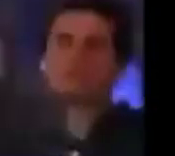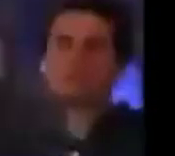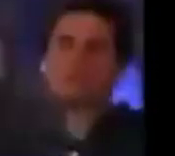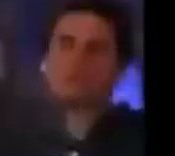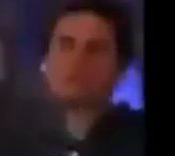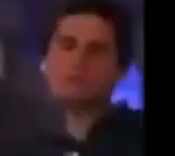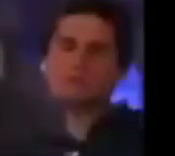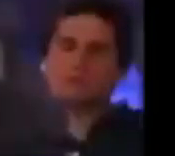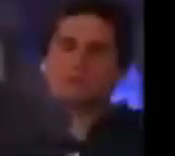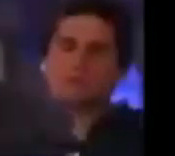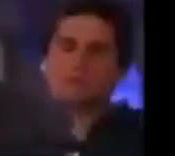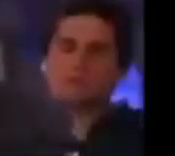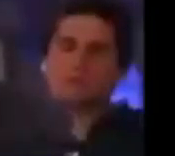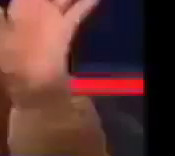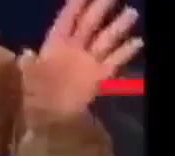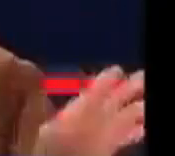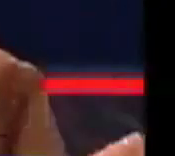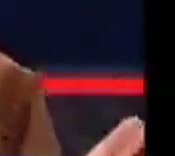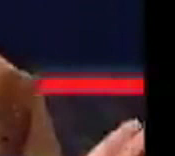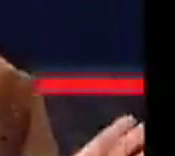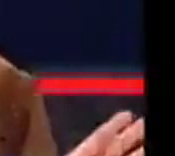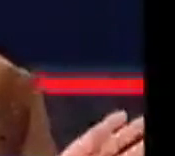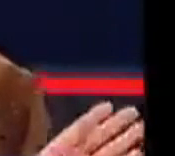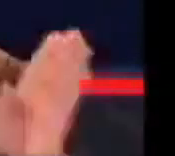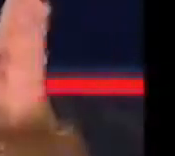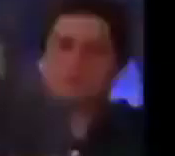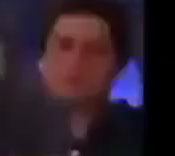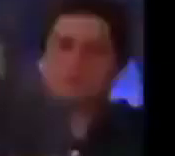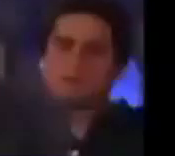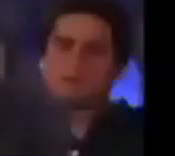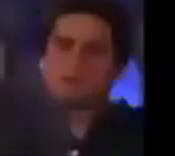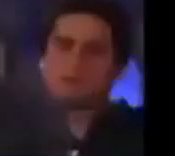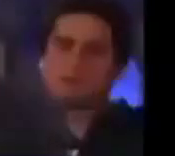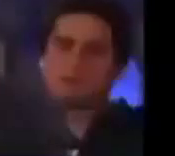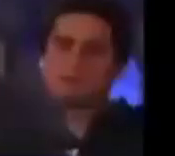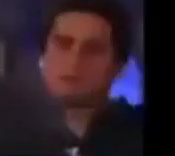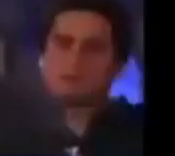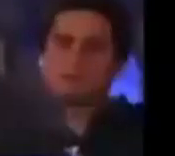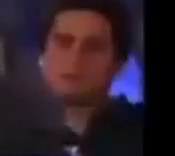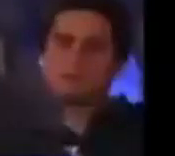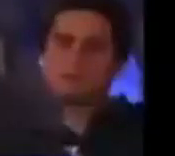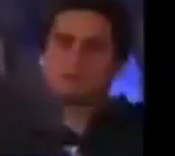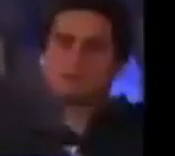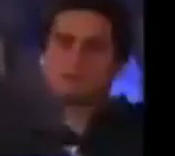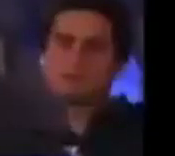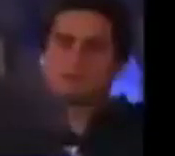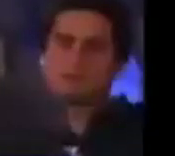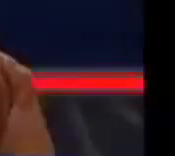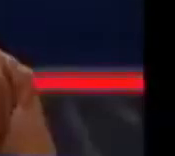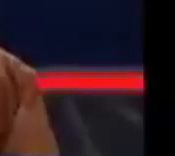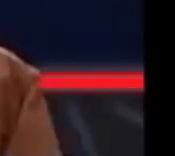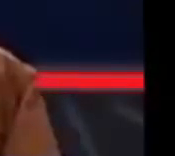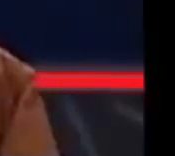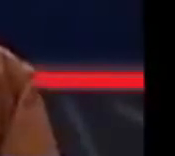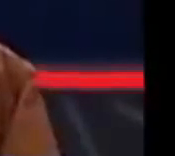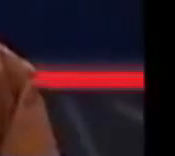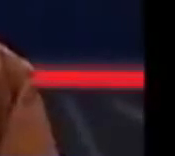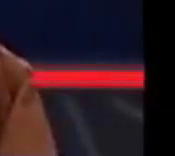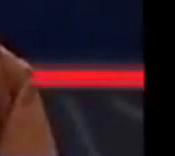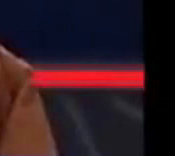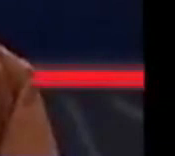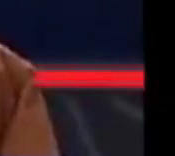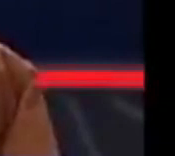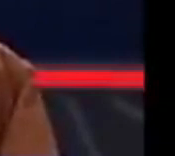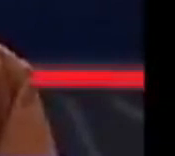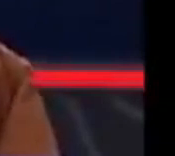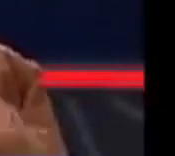una ficción del juez es probar el delito. Es una ficción jurídica. No, no es una ficción, tiene que ser una realidad, usted tiene que probar el si delito. Si usted leyera libros de